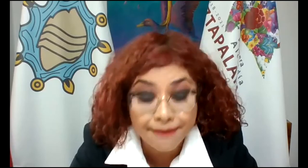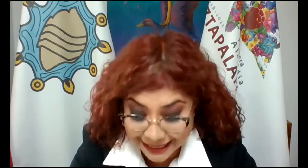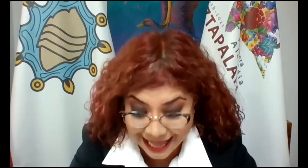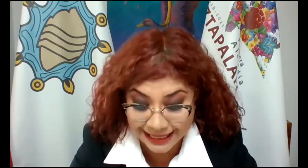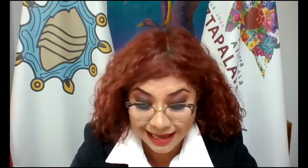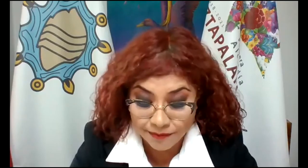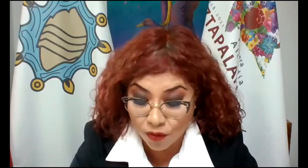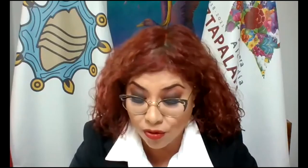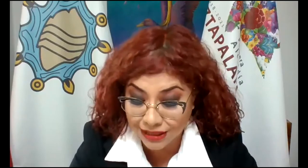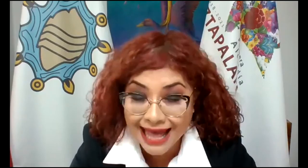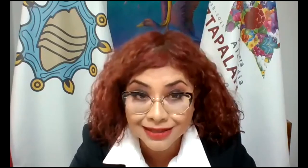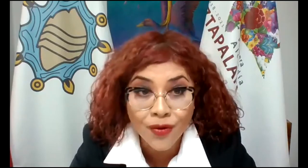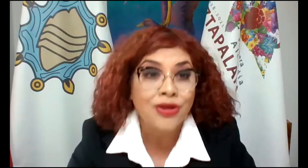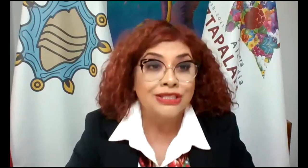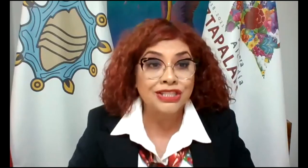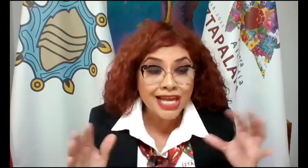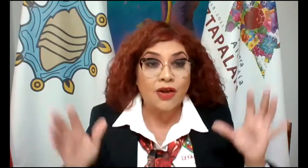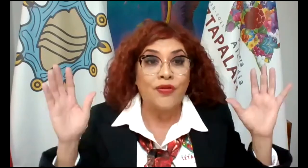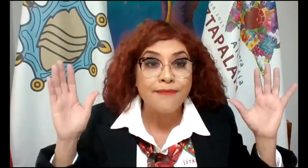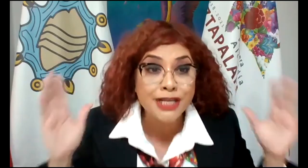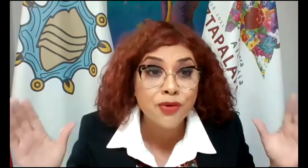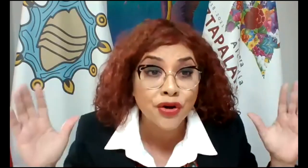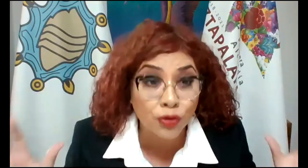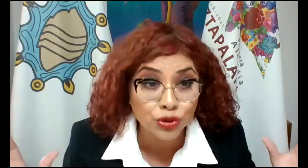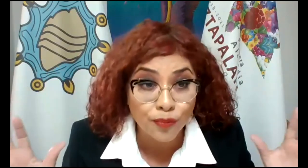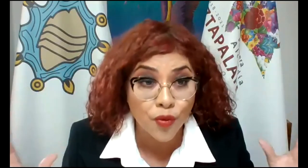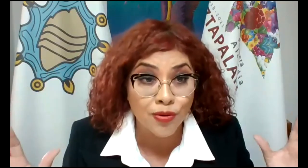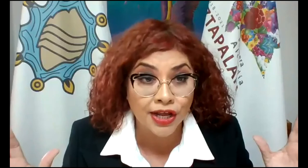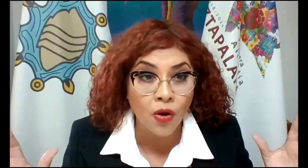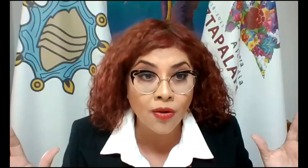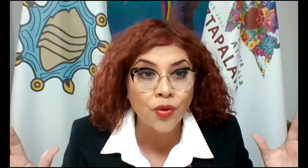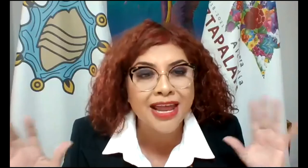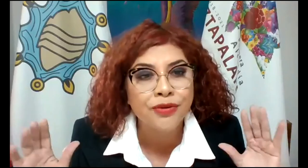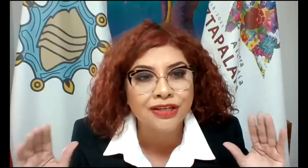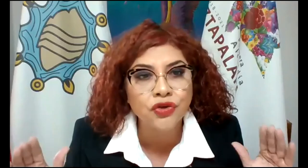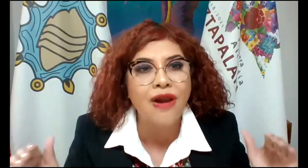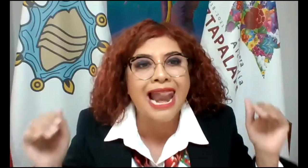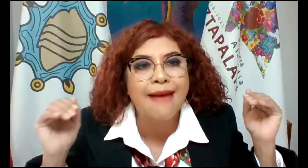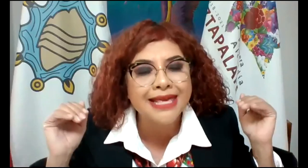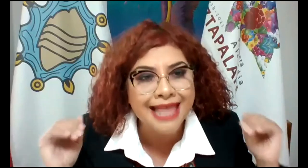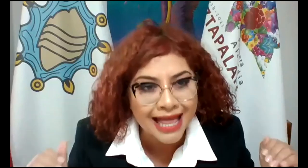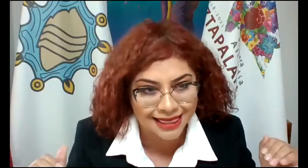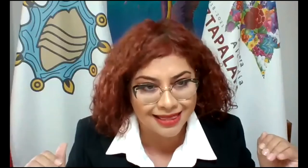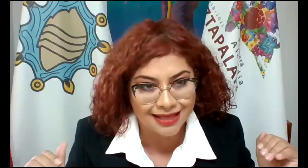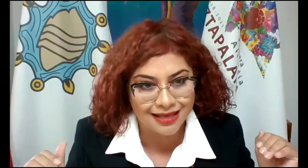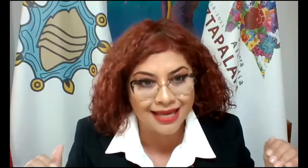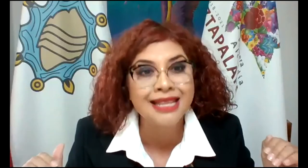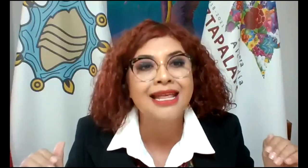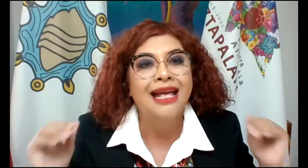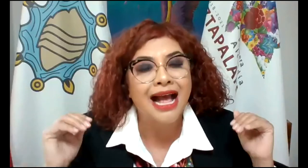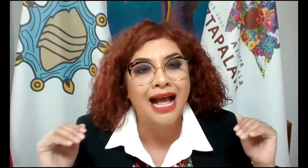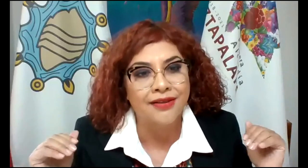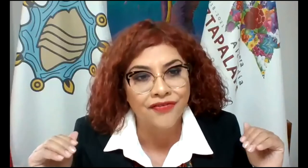a la mitad. Por lo tanto, si con el mismo recurso público hubiéramos hecho la mitad